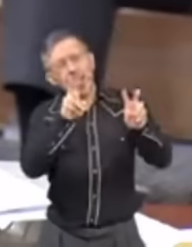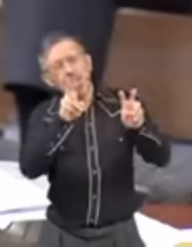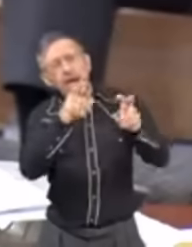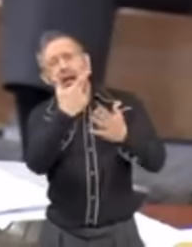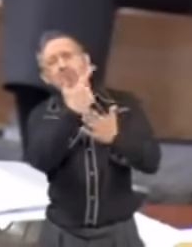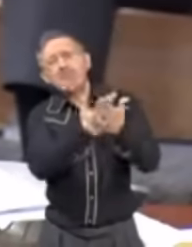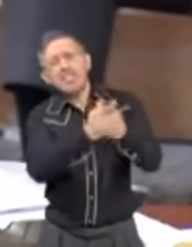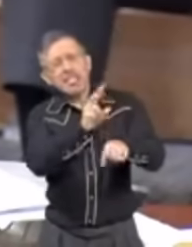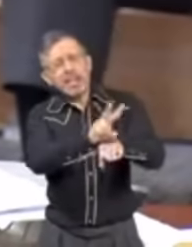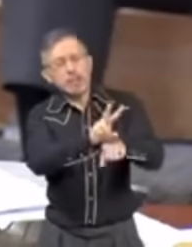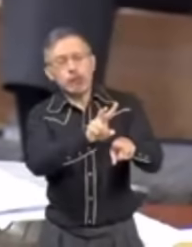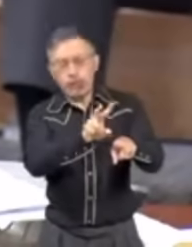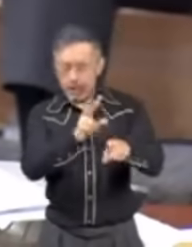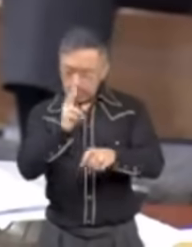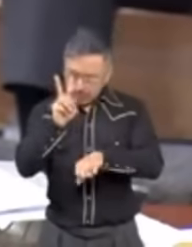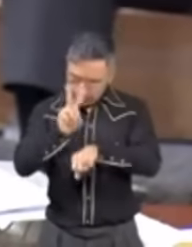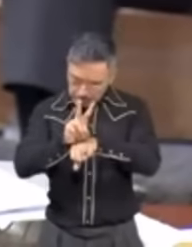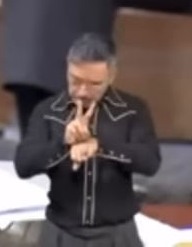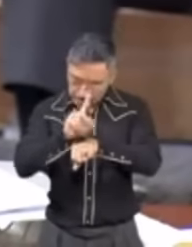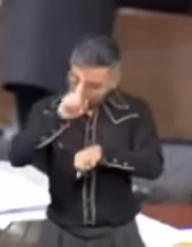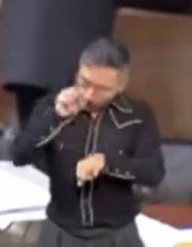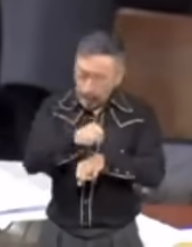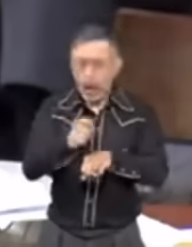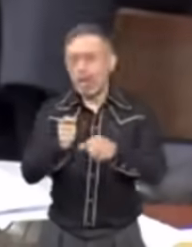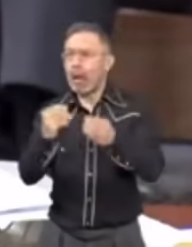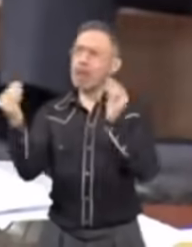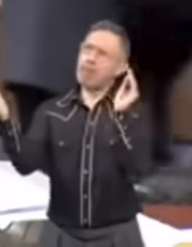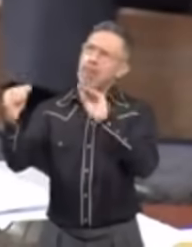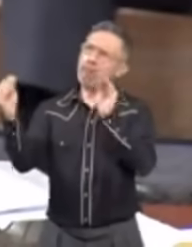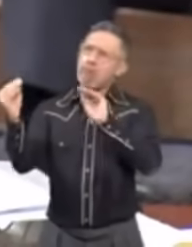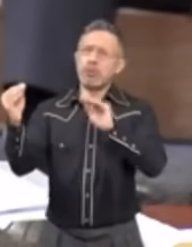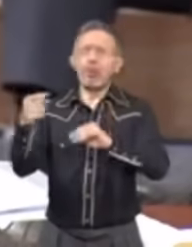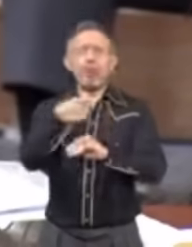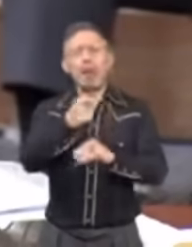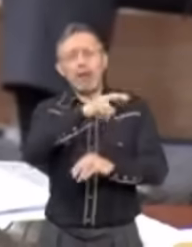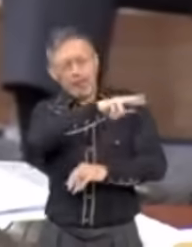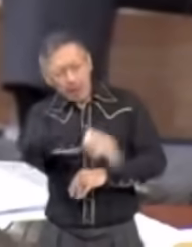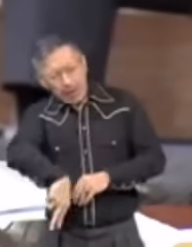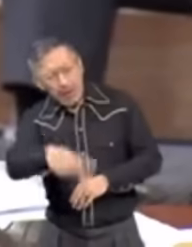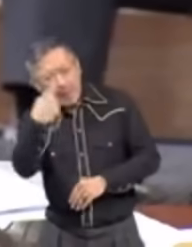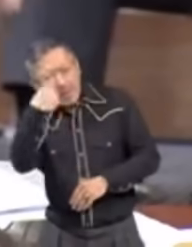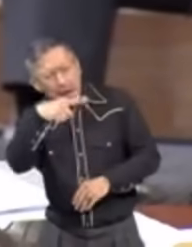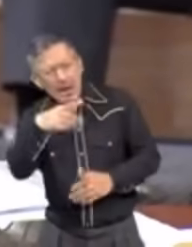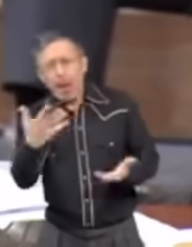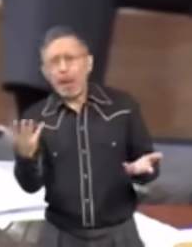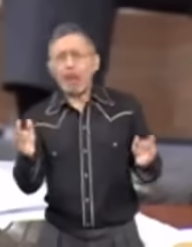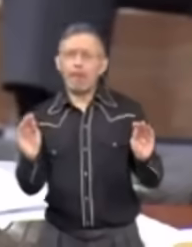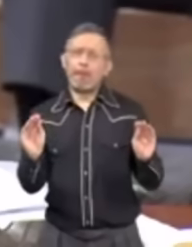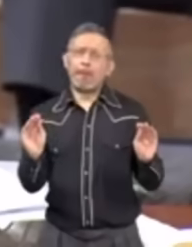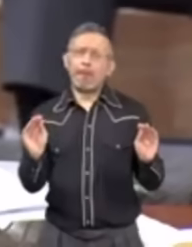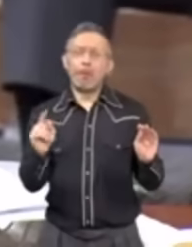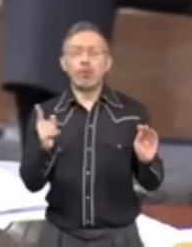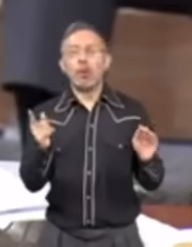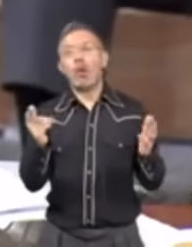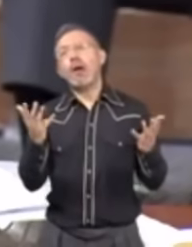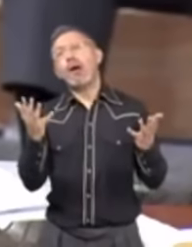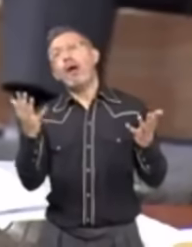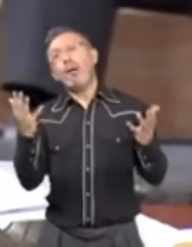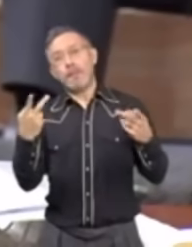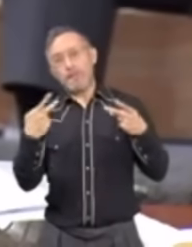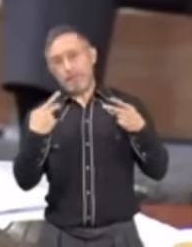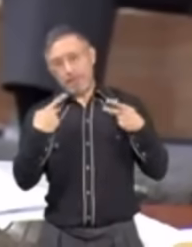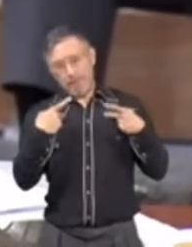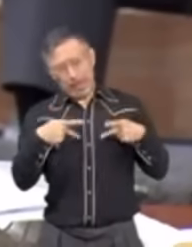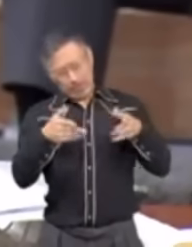poder entrarle, porque si no, ¿a qué chiste, a qué viene? Con tanta expectativa con la que llega el